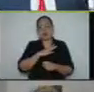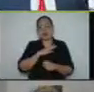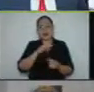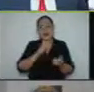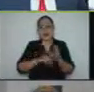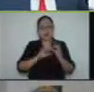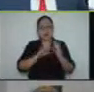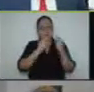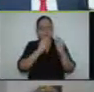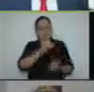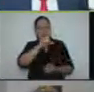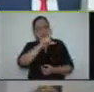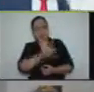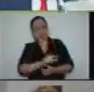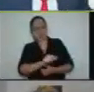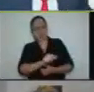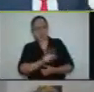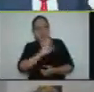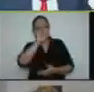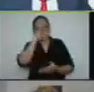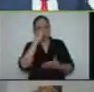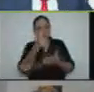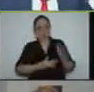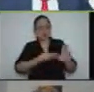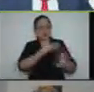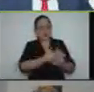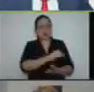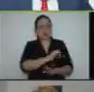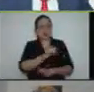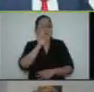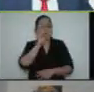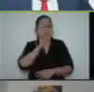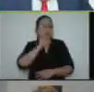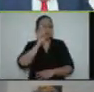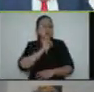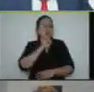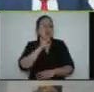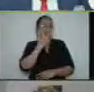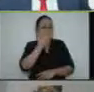sexista del lenguaje. Me parece que